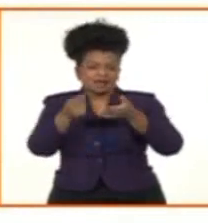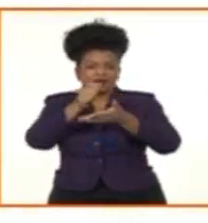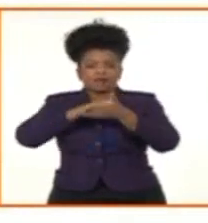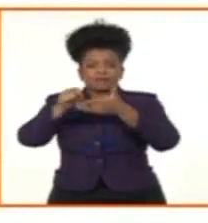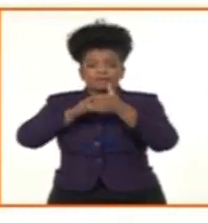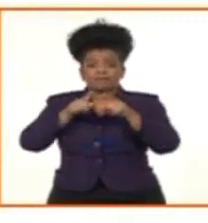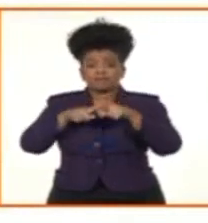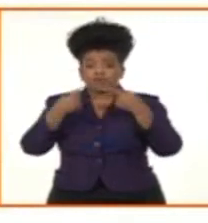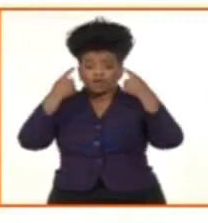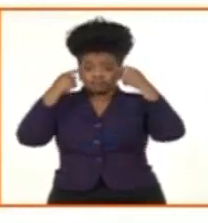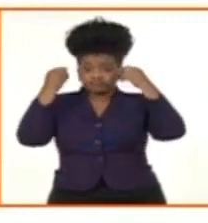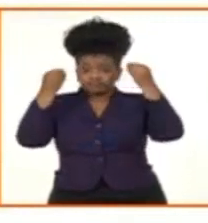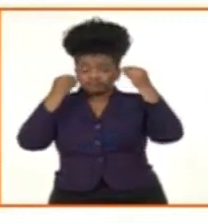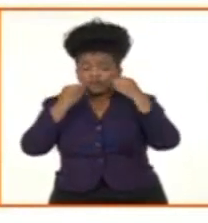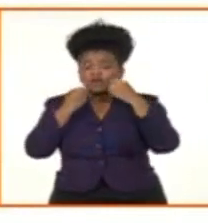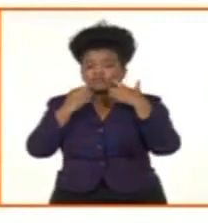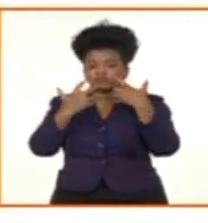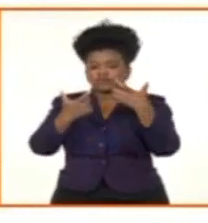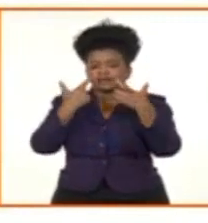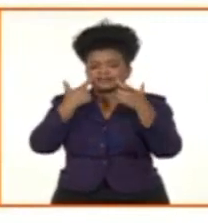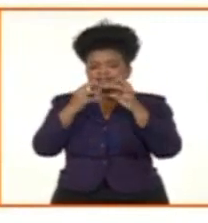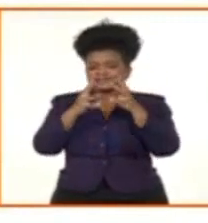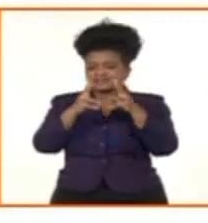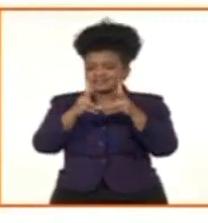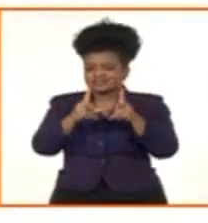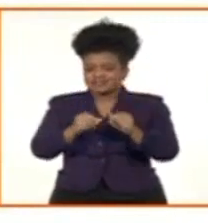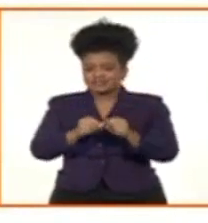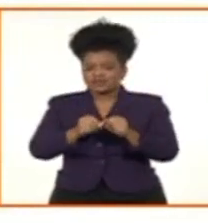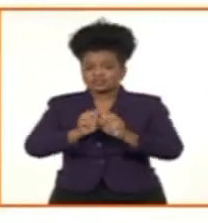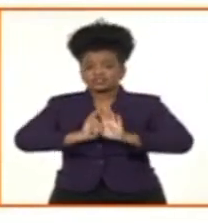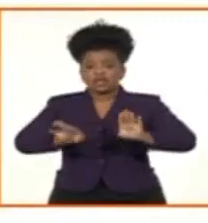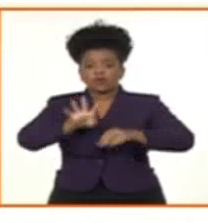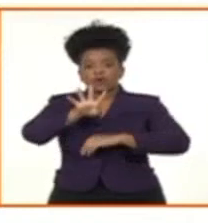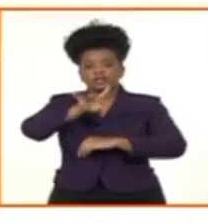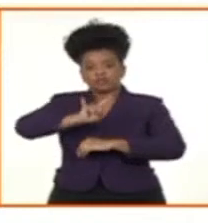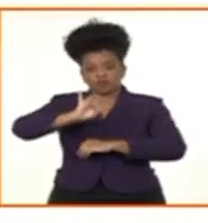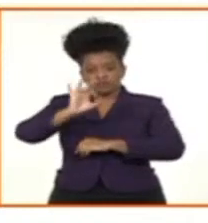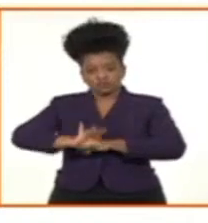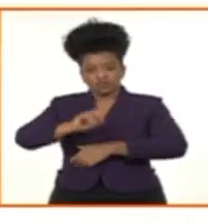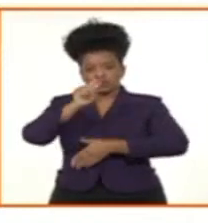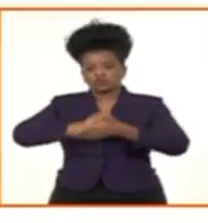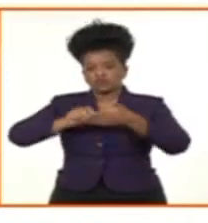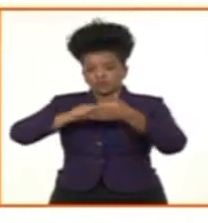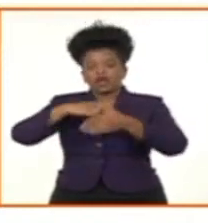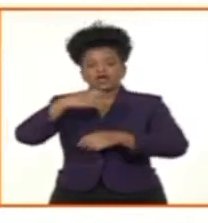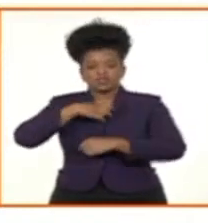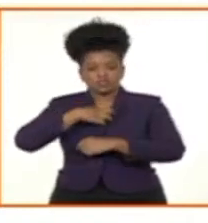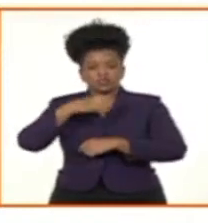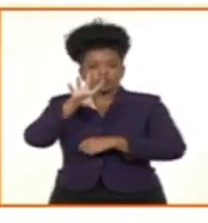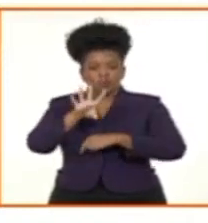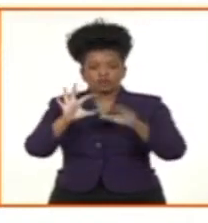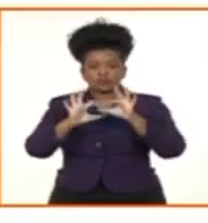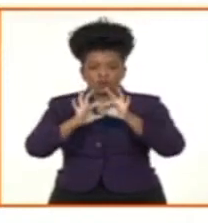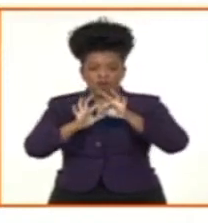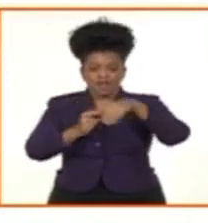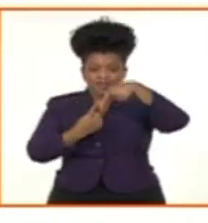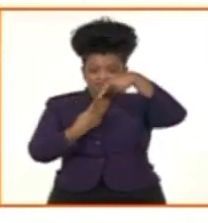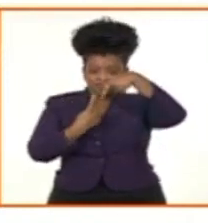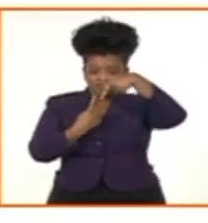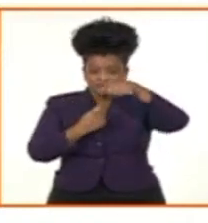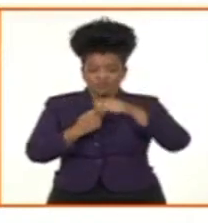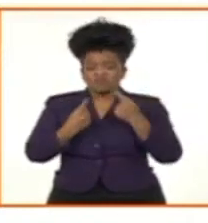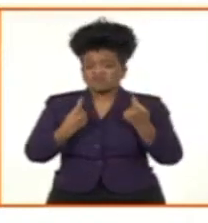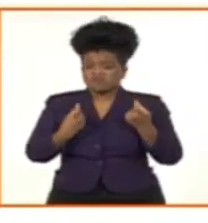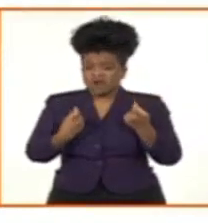muy importante que da mucha estadística. Estamos en el 49% de los consejos populares con 4G. Nos faltan muchas cosas por hacer, pero decir,